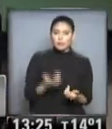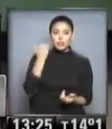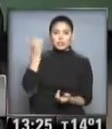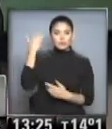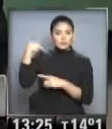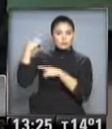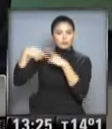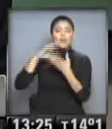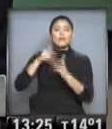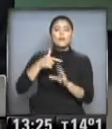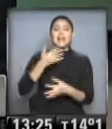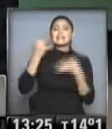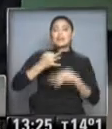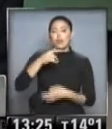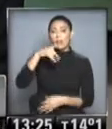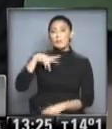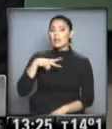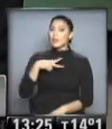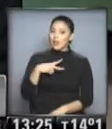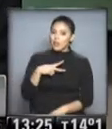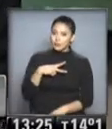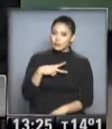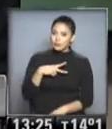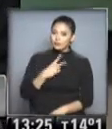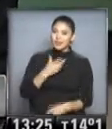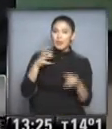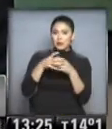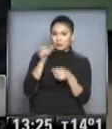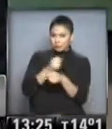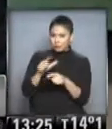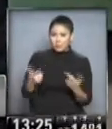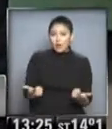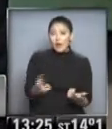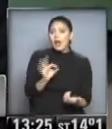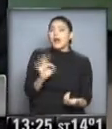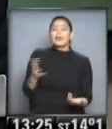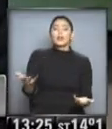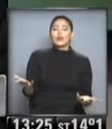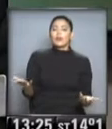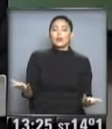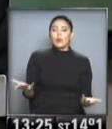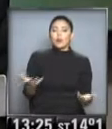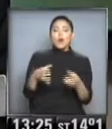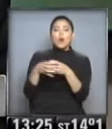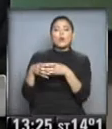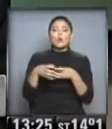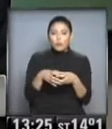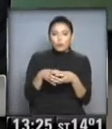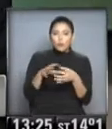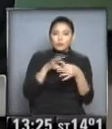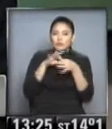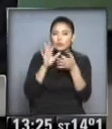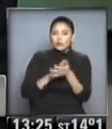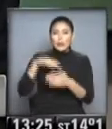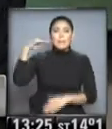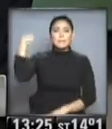es una especie de seguridad privada que empiezan a brindar mano desocupada o mismo grupos históricos relacionados con